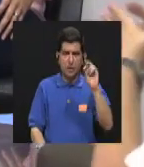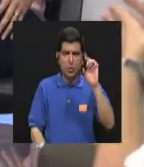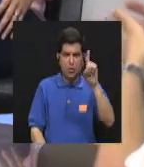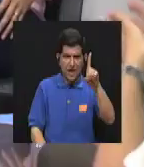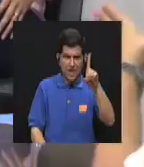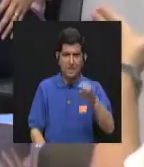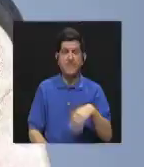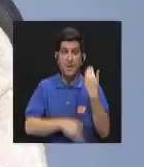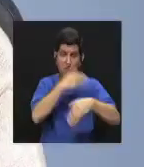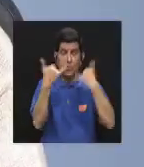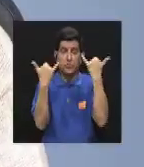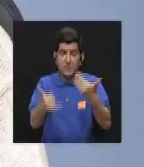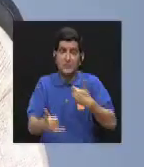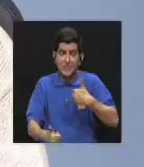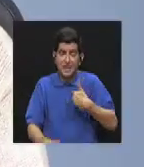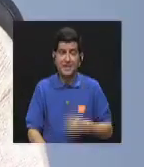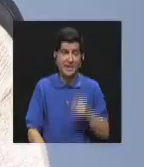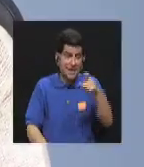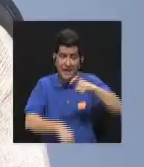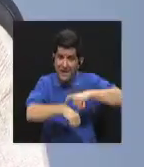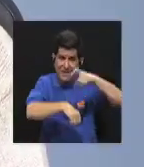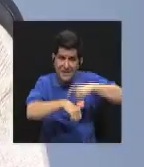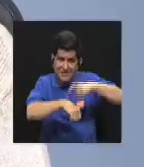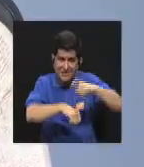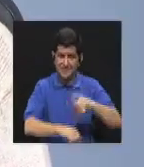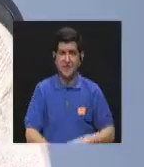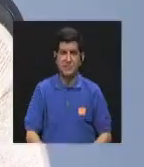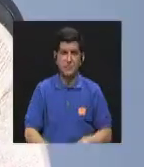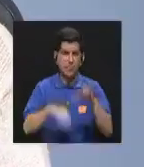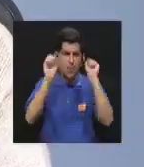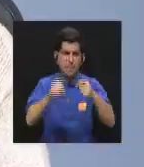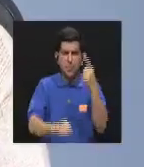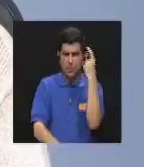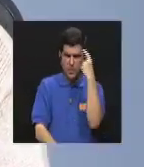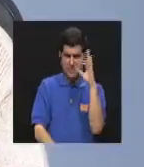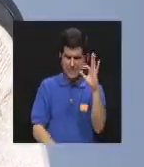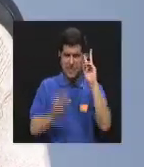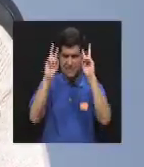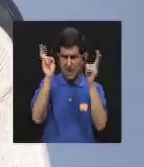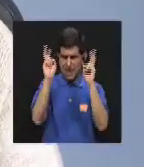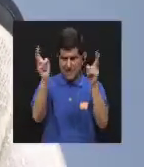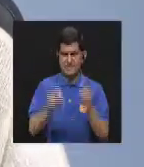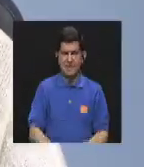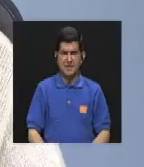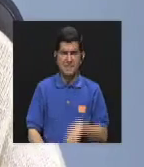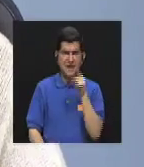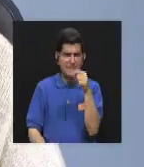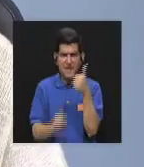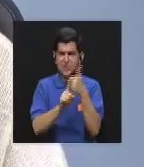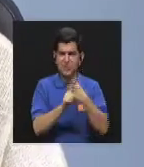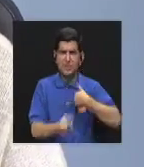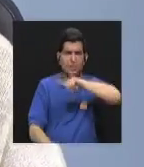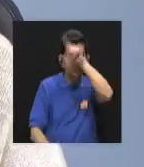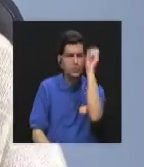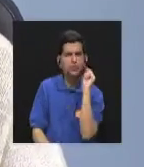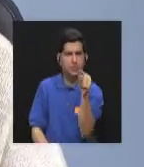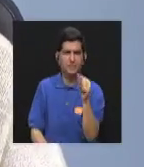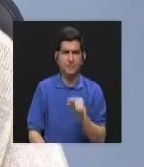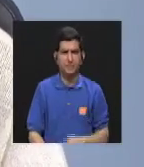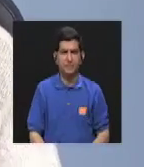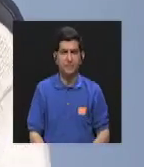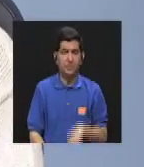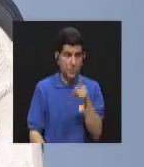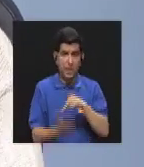que han podido tener esos procesos, digamos, esos tiempos para poder pensar bien los temas. Entonces, sobre eso mismo les quería